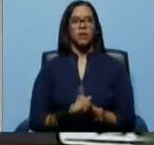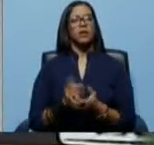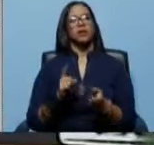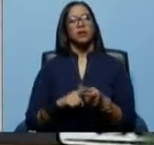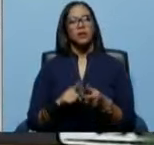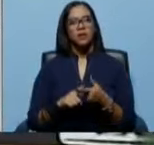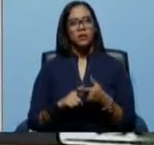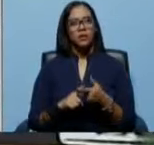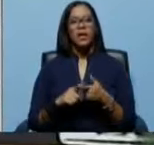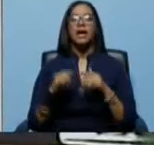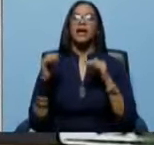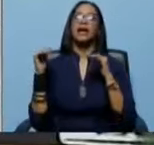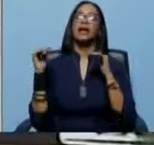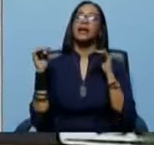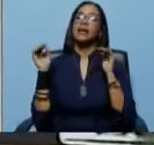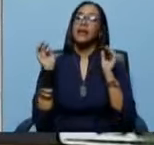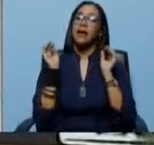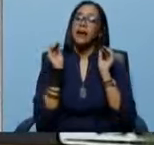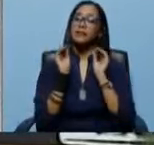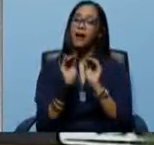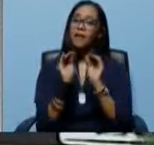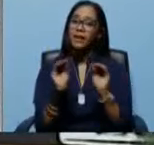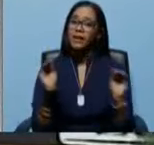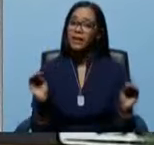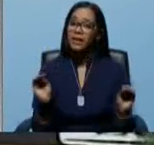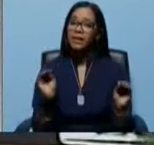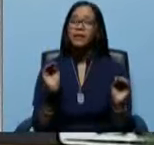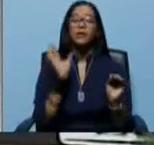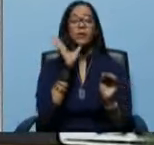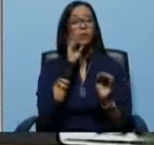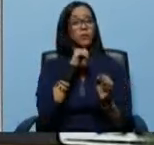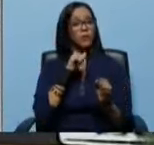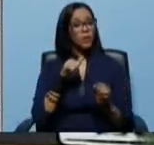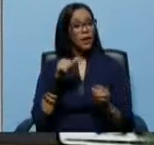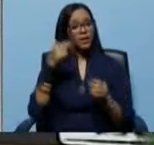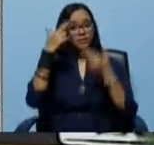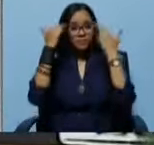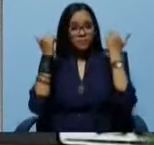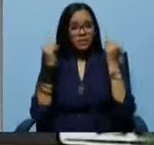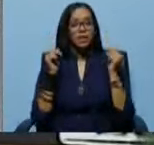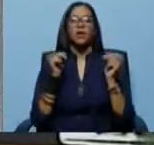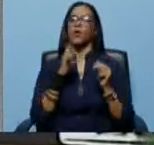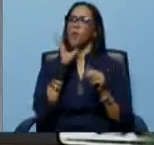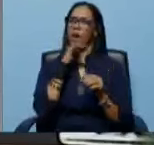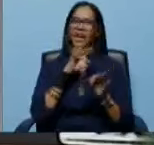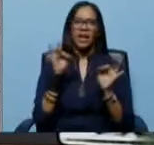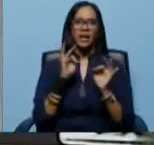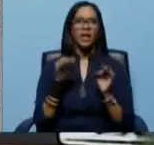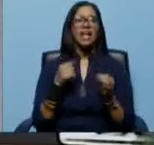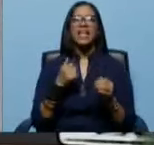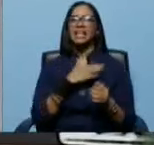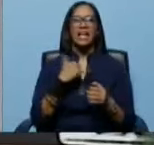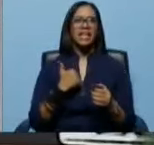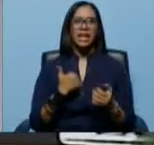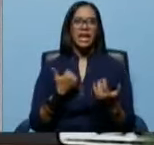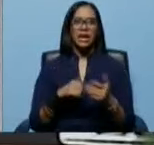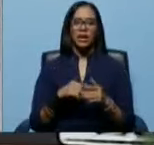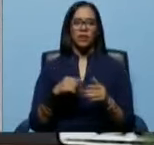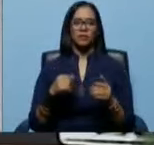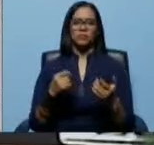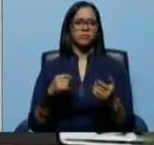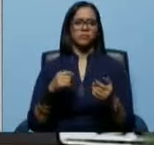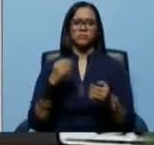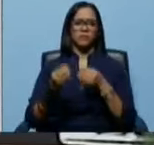Entonces, guerra avisada, no mata soldado. No tengo nada en contra de nada. El que quiera, haga su vaina en otro lado,